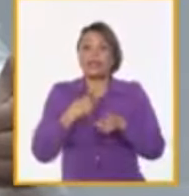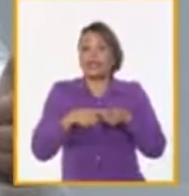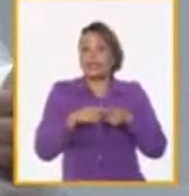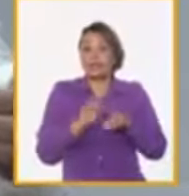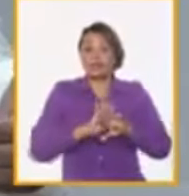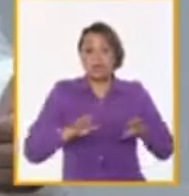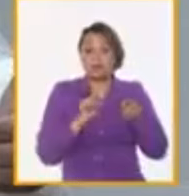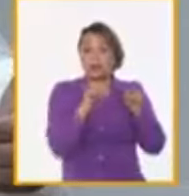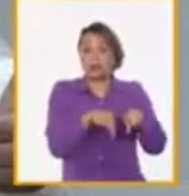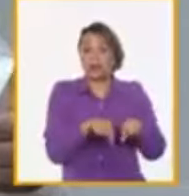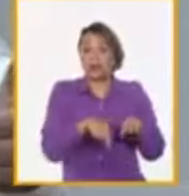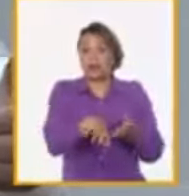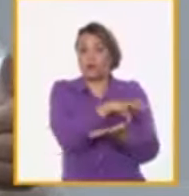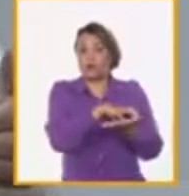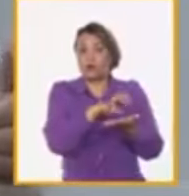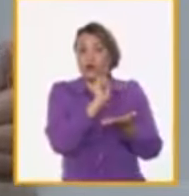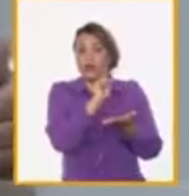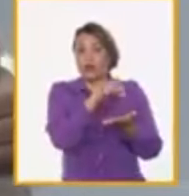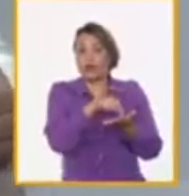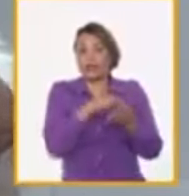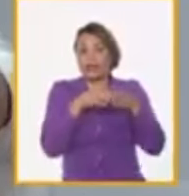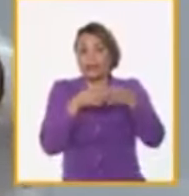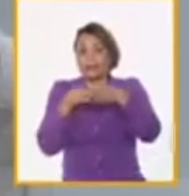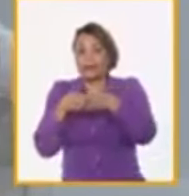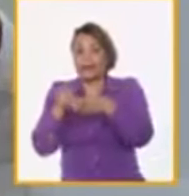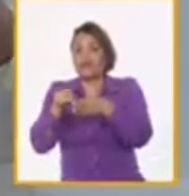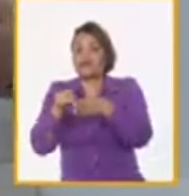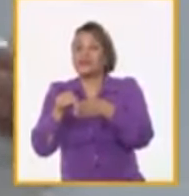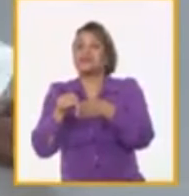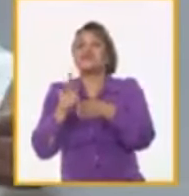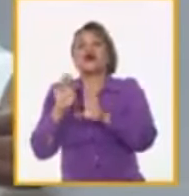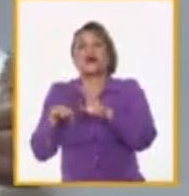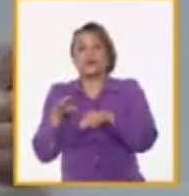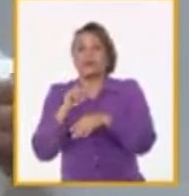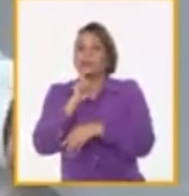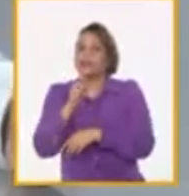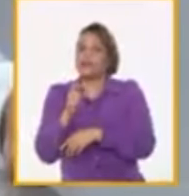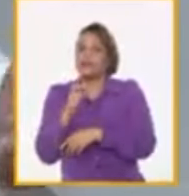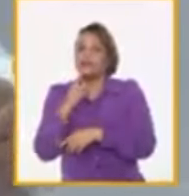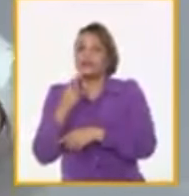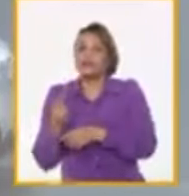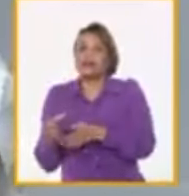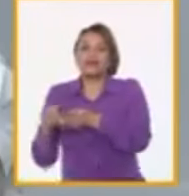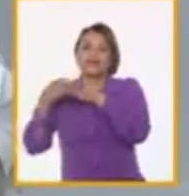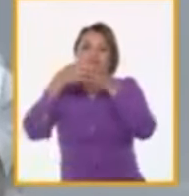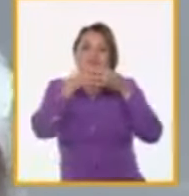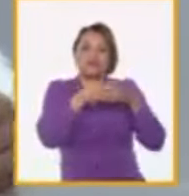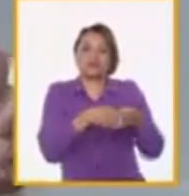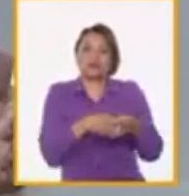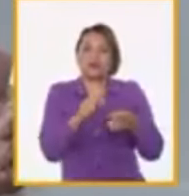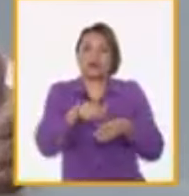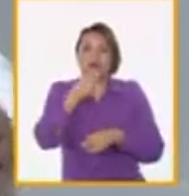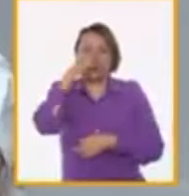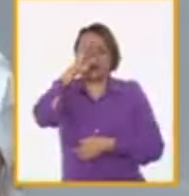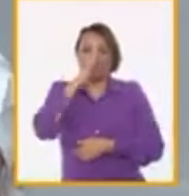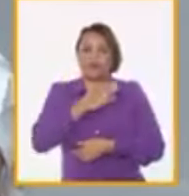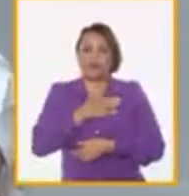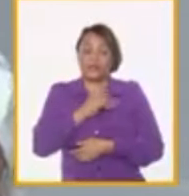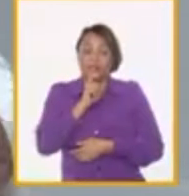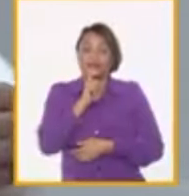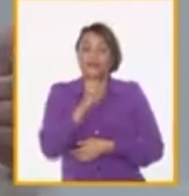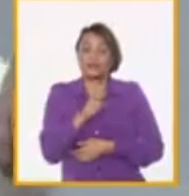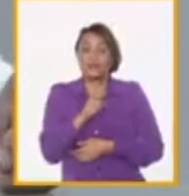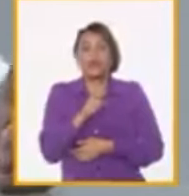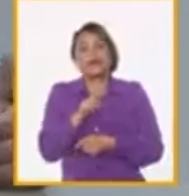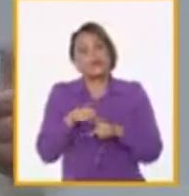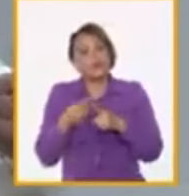disponibles en los puertos, se hace bien difícil poderlos embarcar y trasladarlos. Y por eso hemos decidido